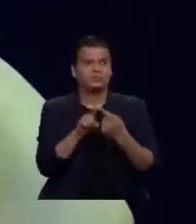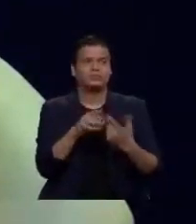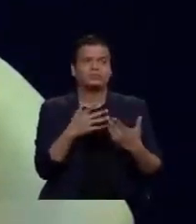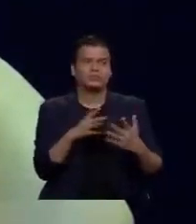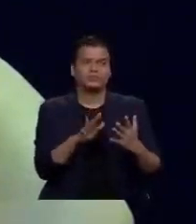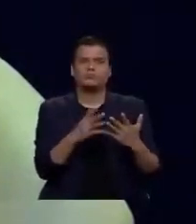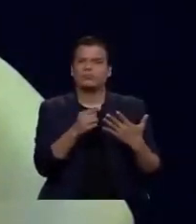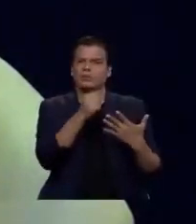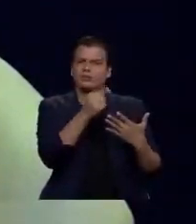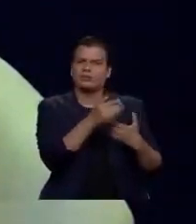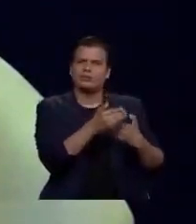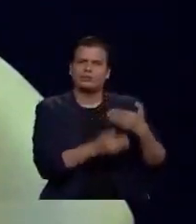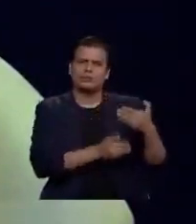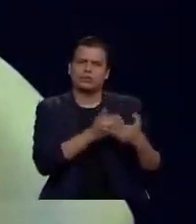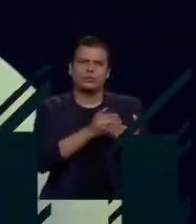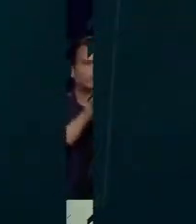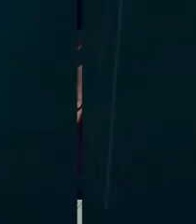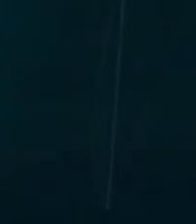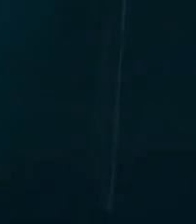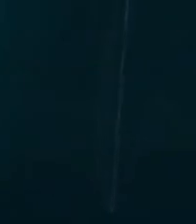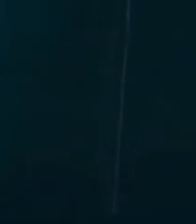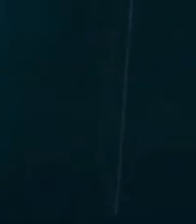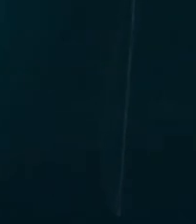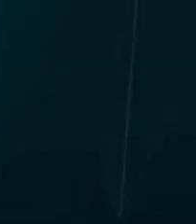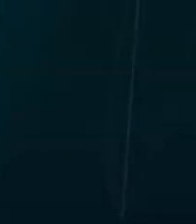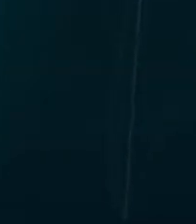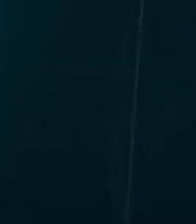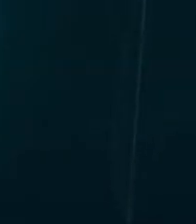nuestras metas y nuestras iniciativas